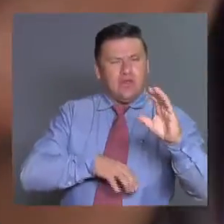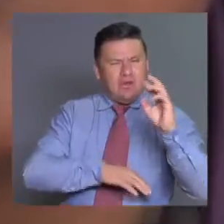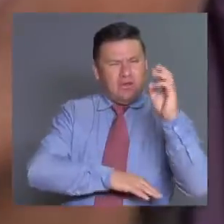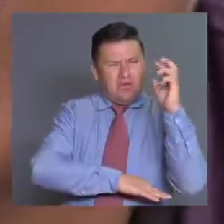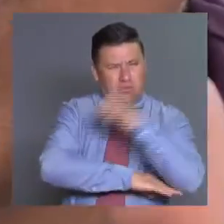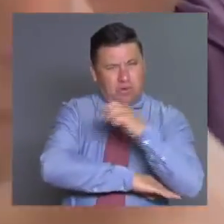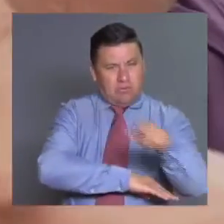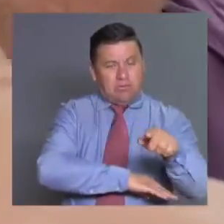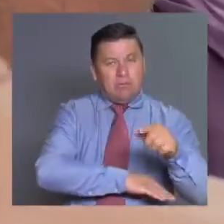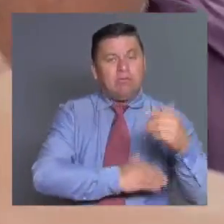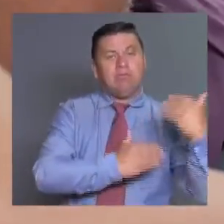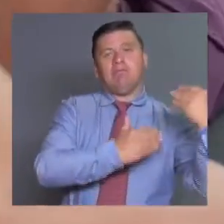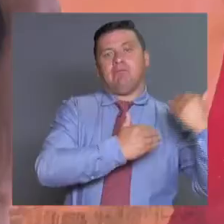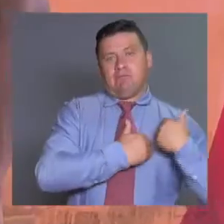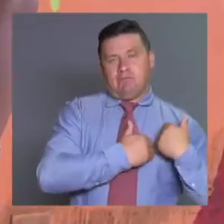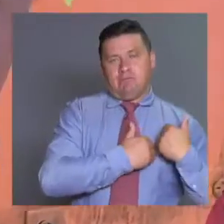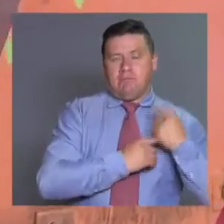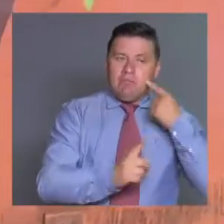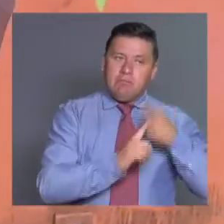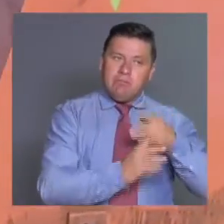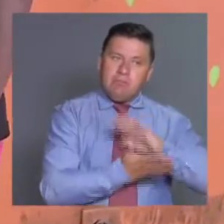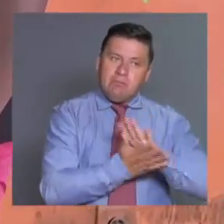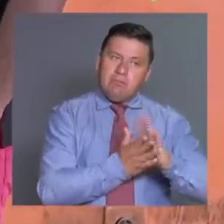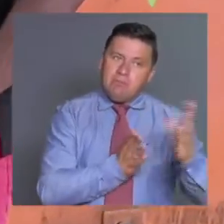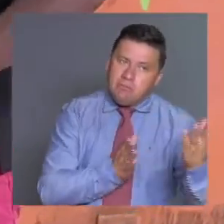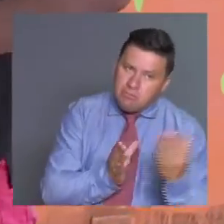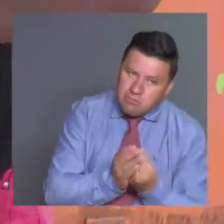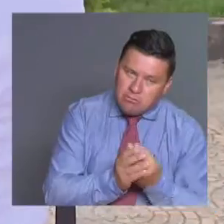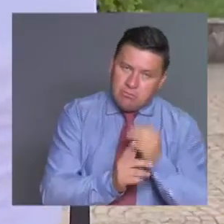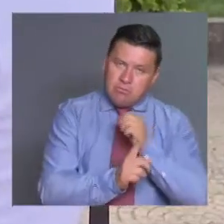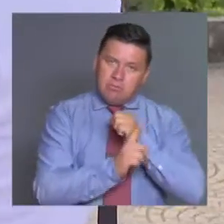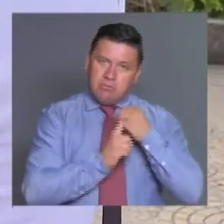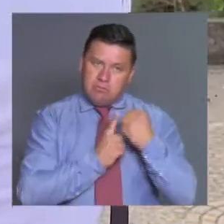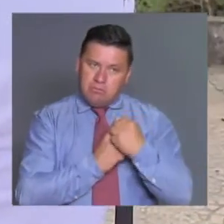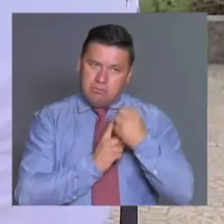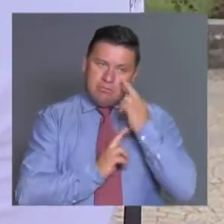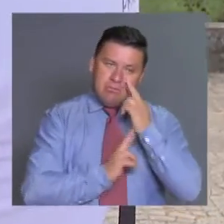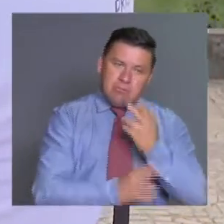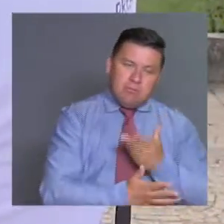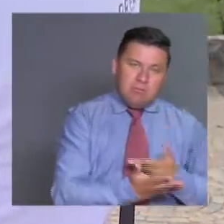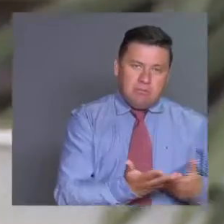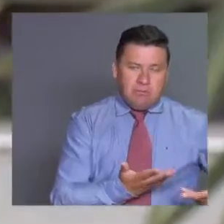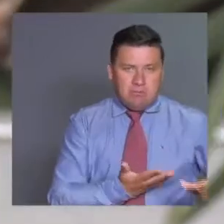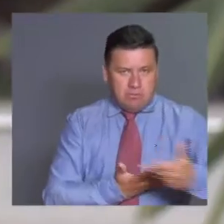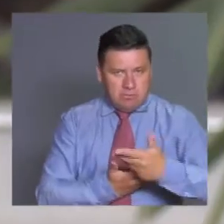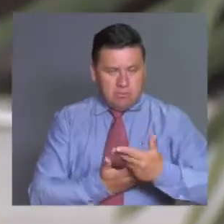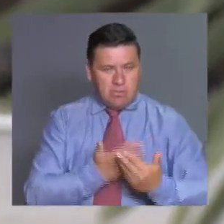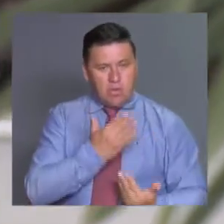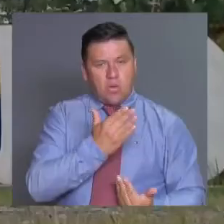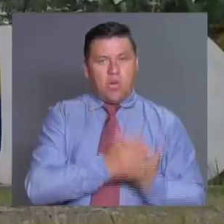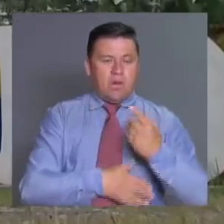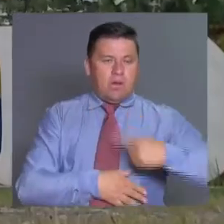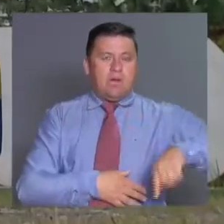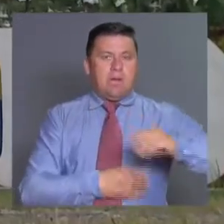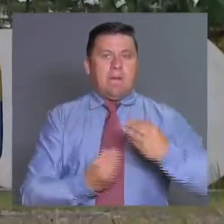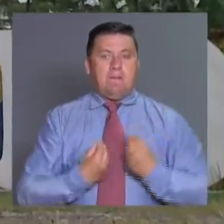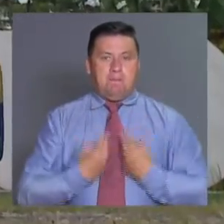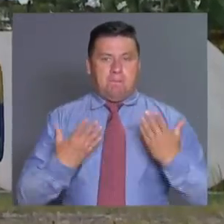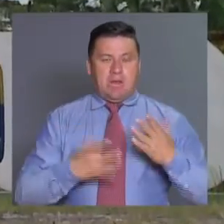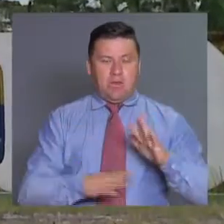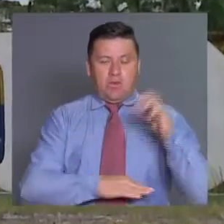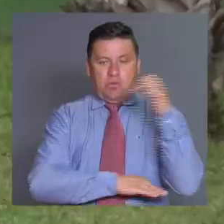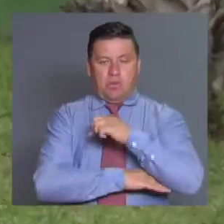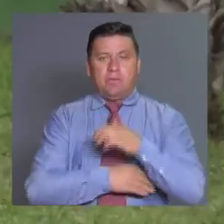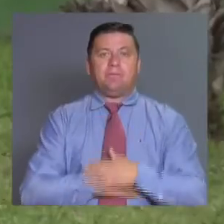que lleva en el alma la paz la inclusión social la reconciliación un nuevo renacer se vive en el